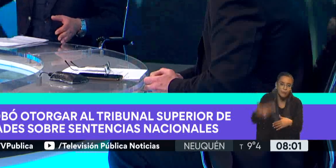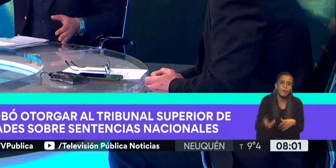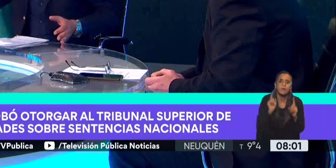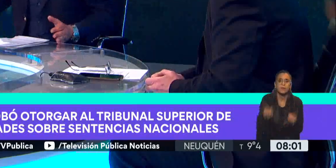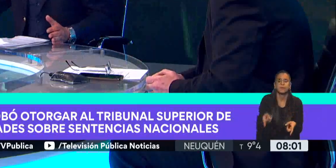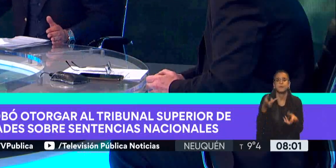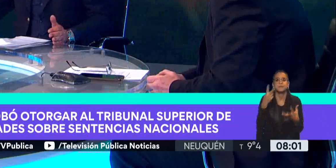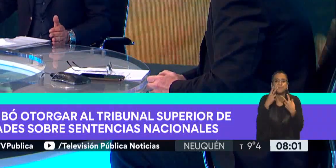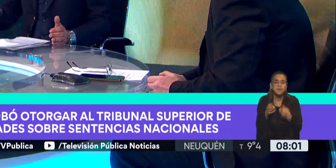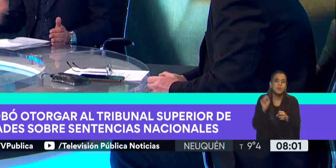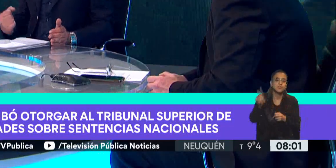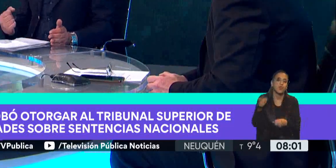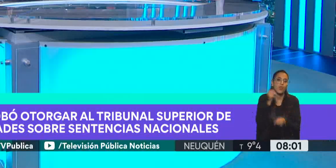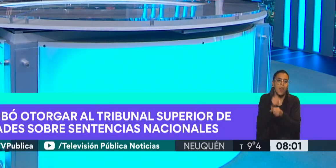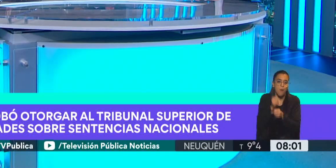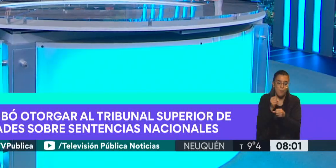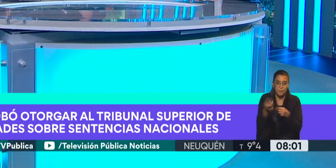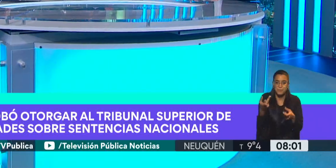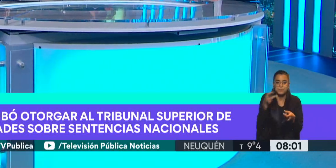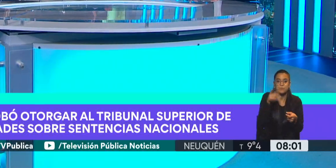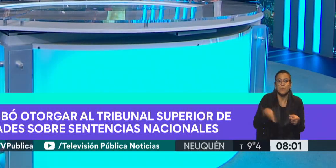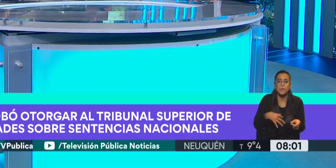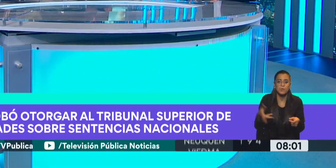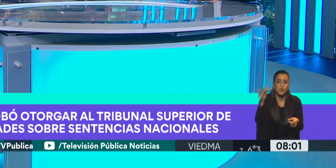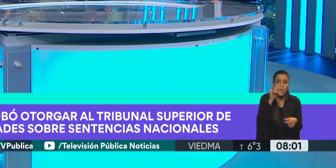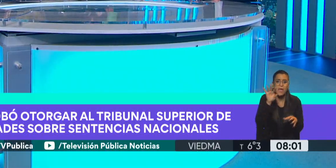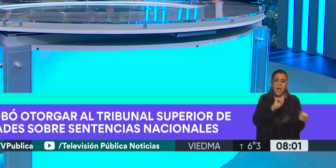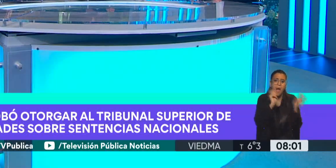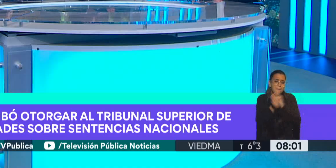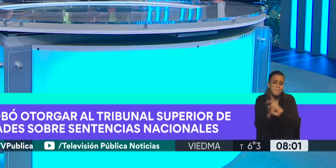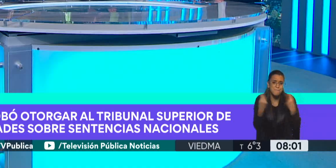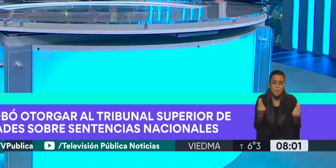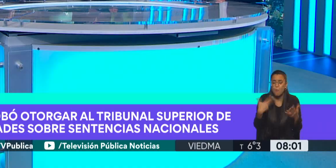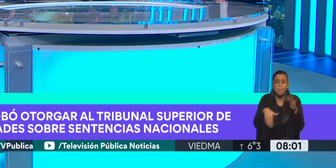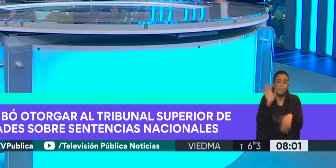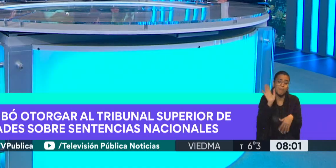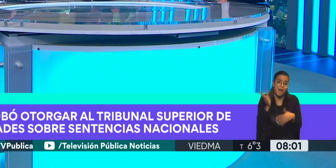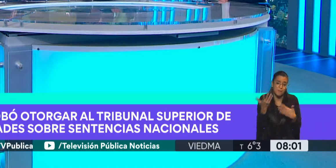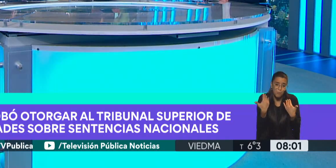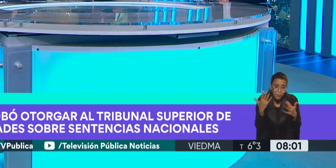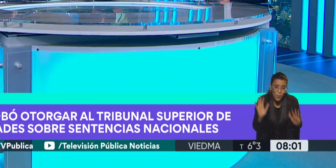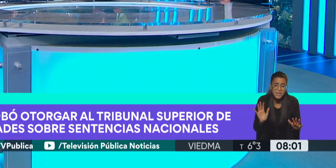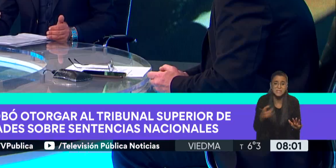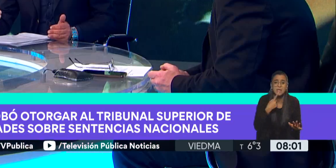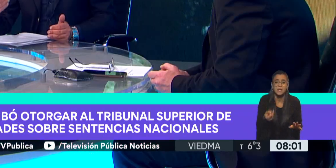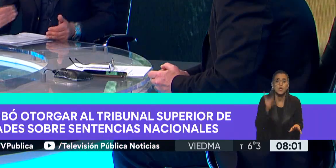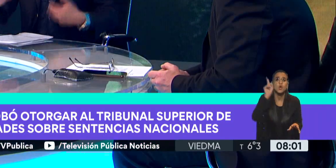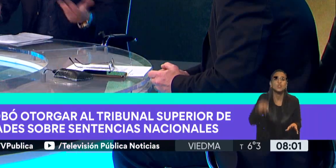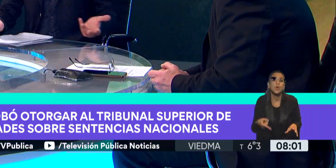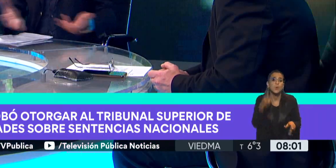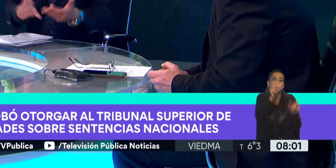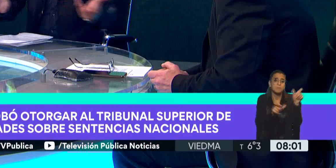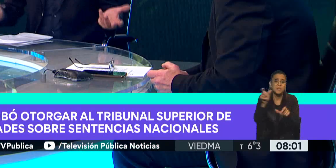laboral, porque en tu vida diaria esta modificación lo más probable es que tenga consecuencias sobre los ciudadanos en el